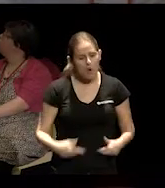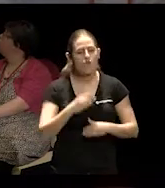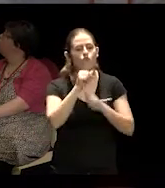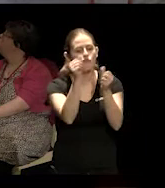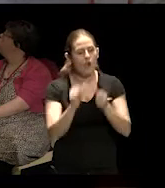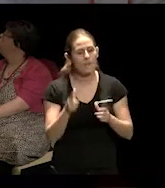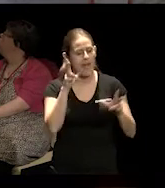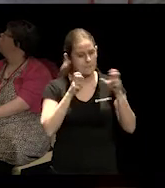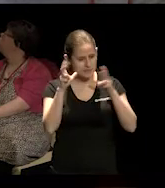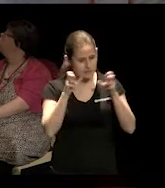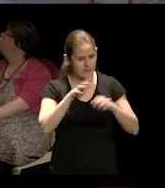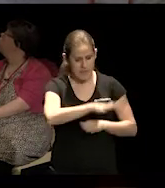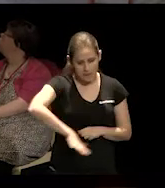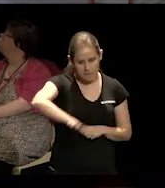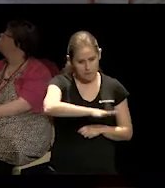el espacio,